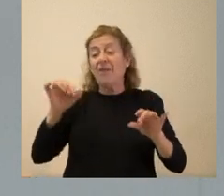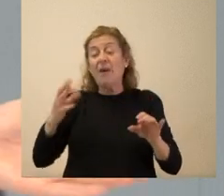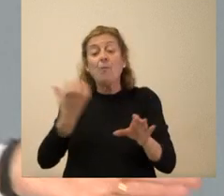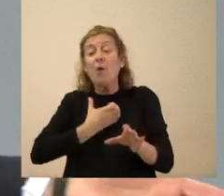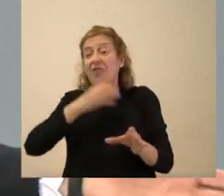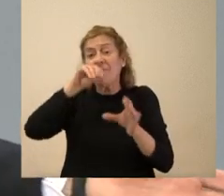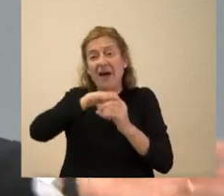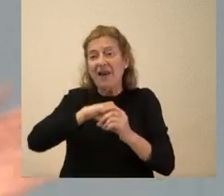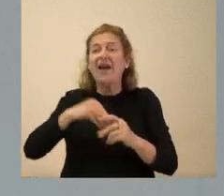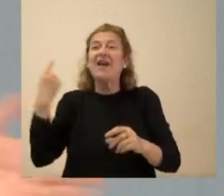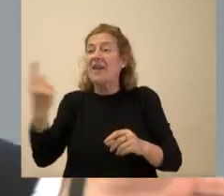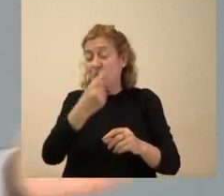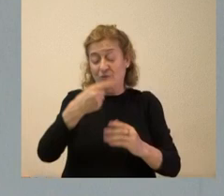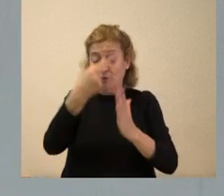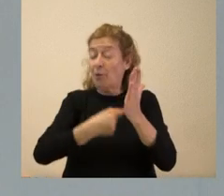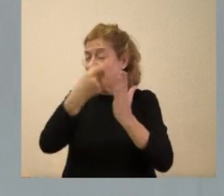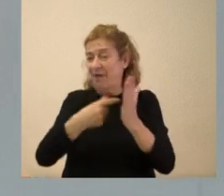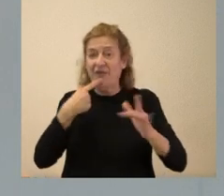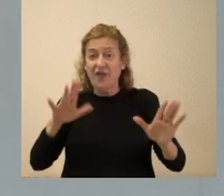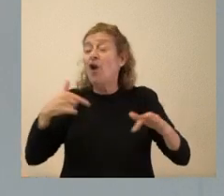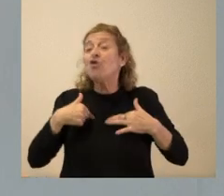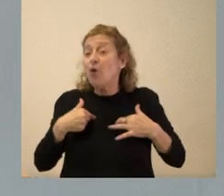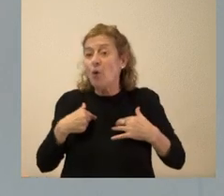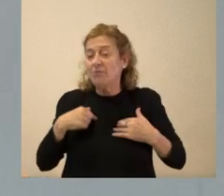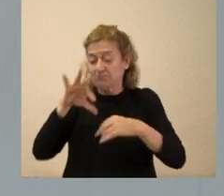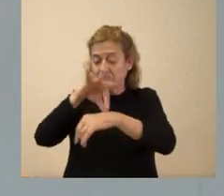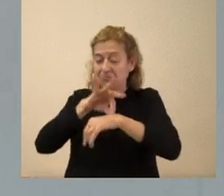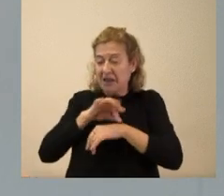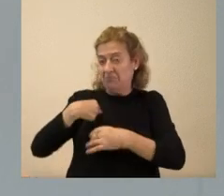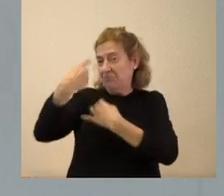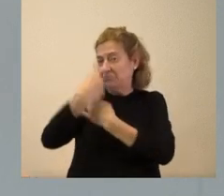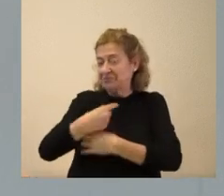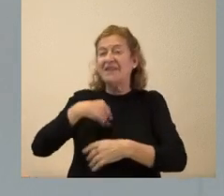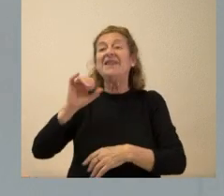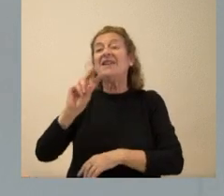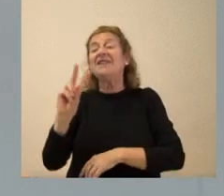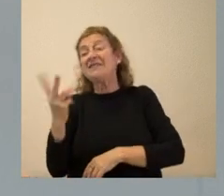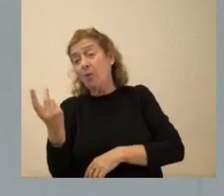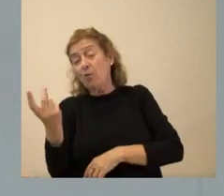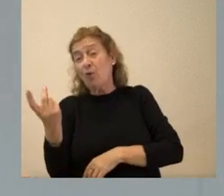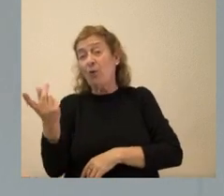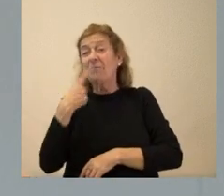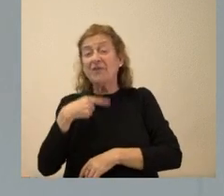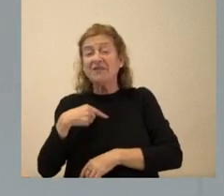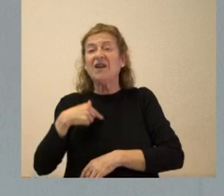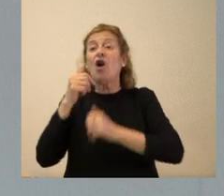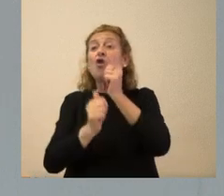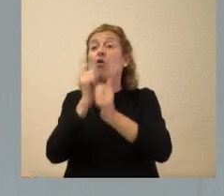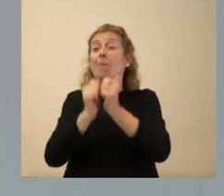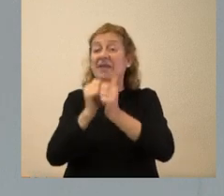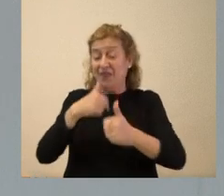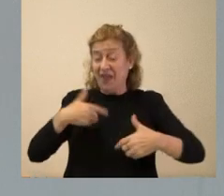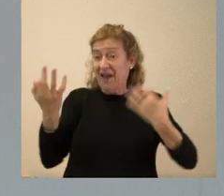del propia normativa lo establece y nosotros nos guiamos por ella y en lo según en lo segundo qué competencias tenemos nosotros